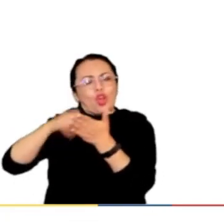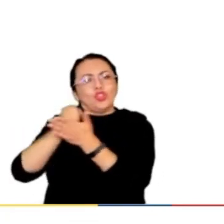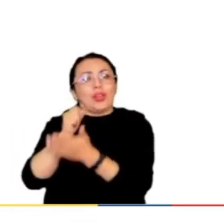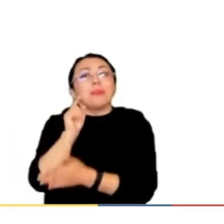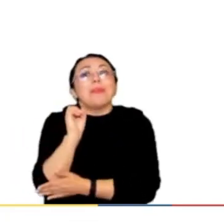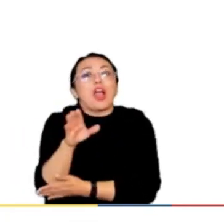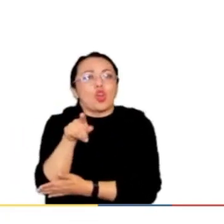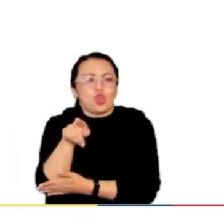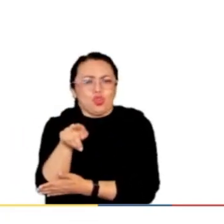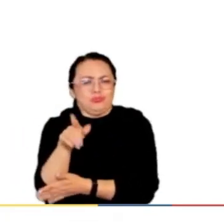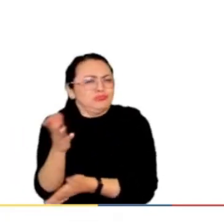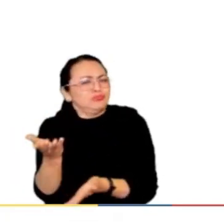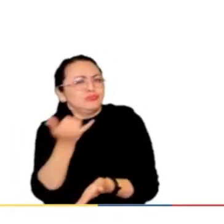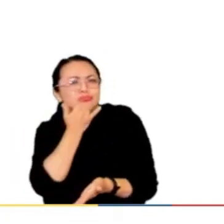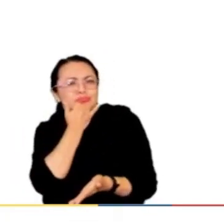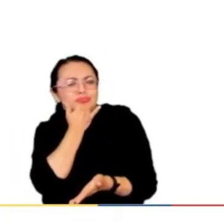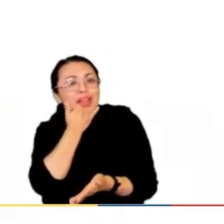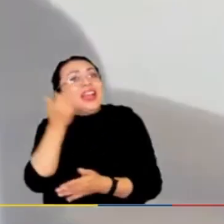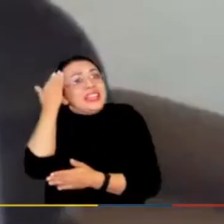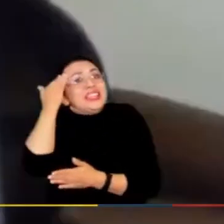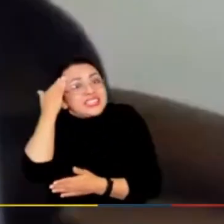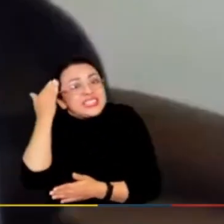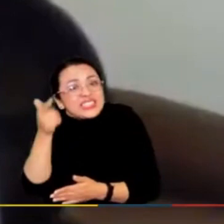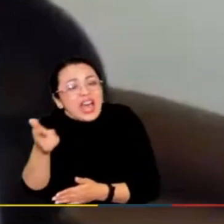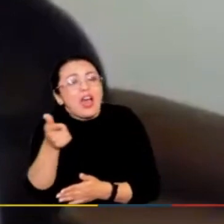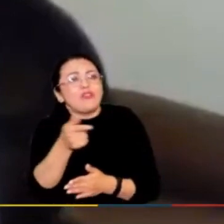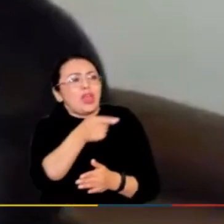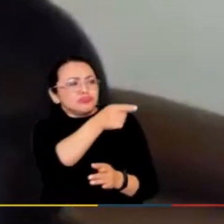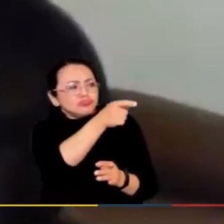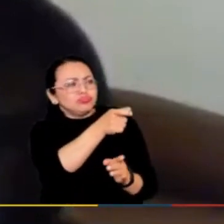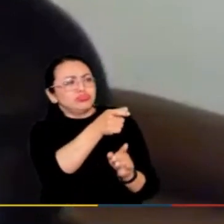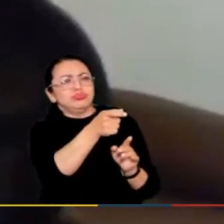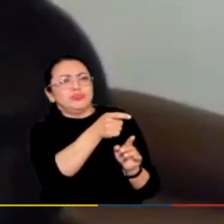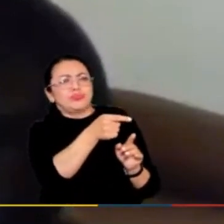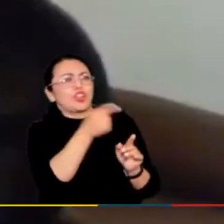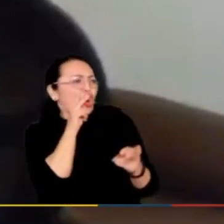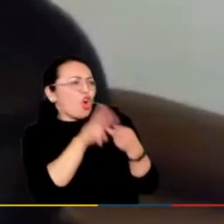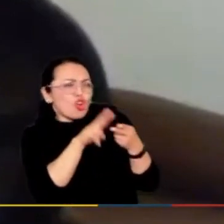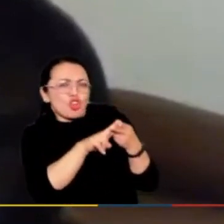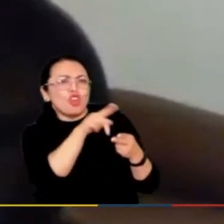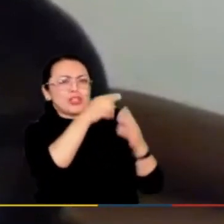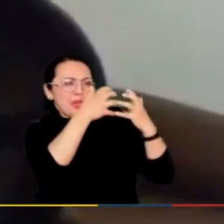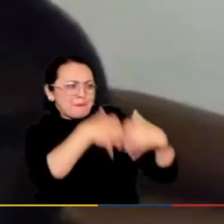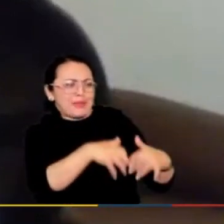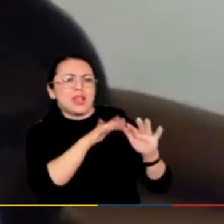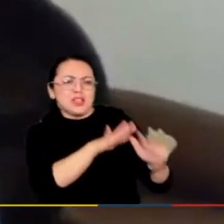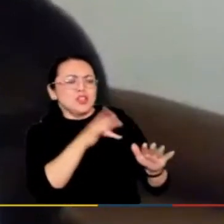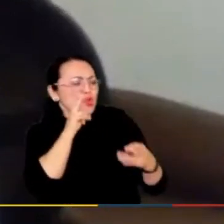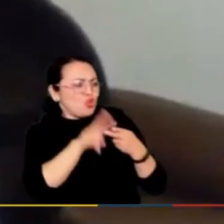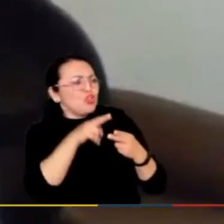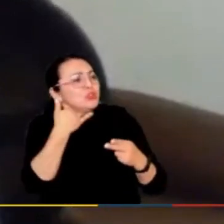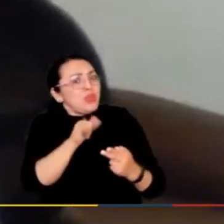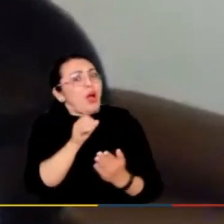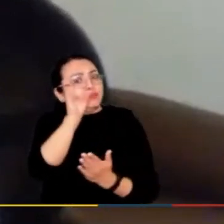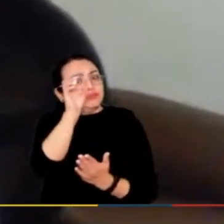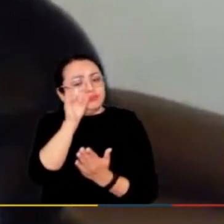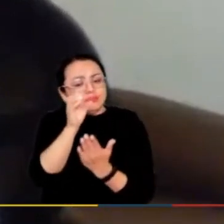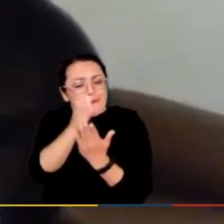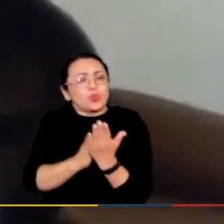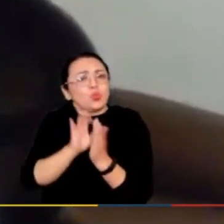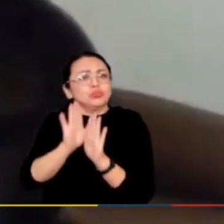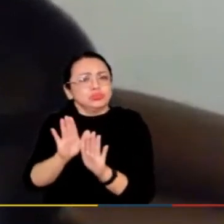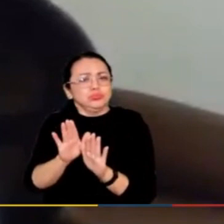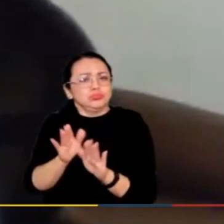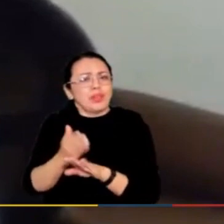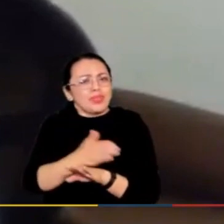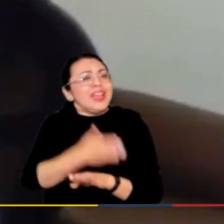de que si sabía que era un cliente y que conocía al cliente, era porque él tenía una cuenta corriente vigente. Y si